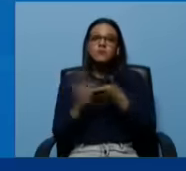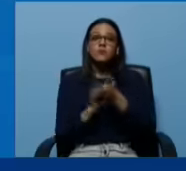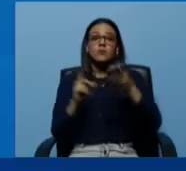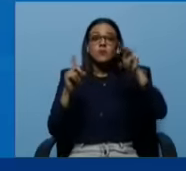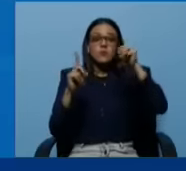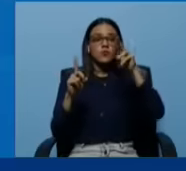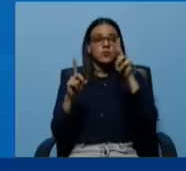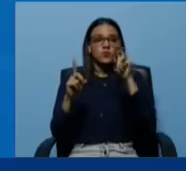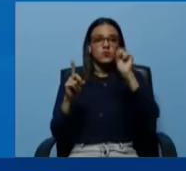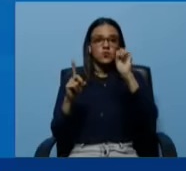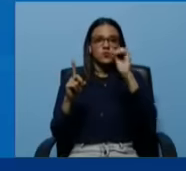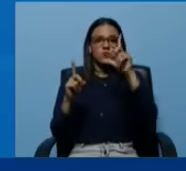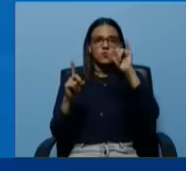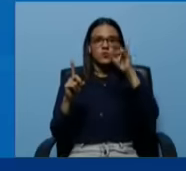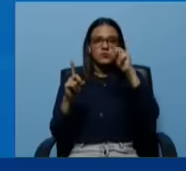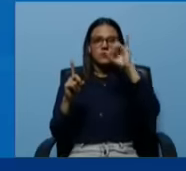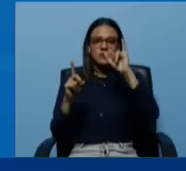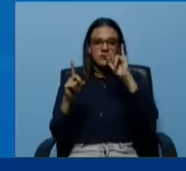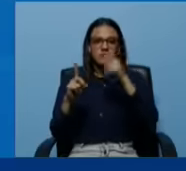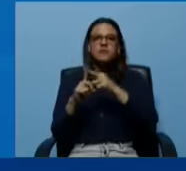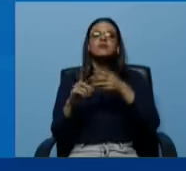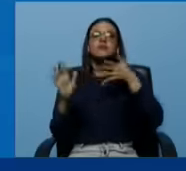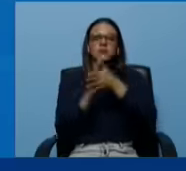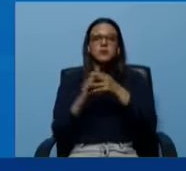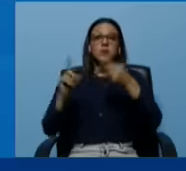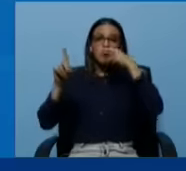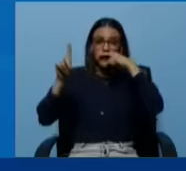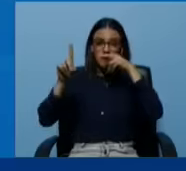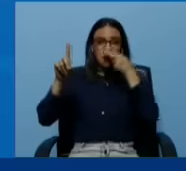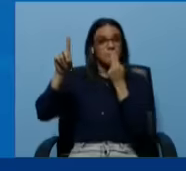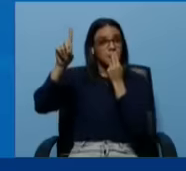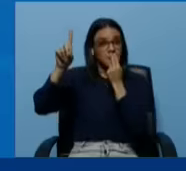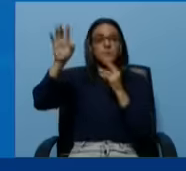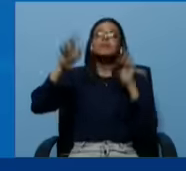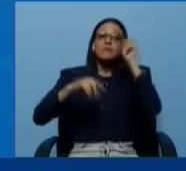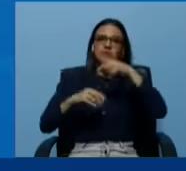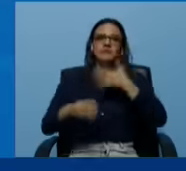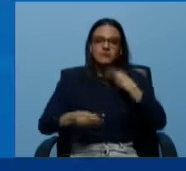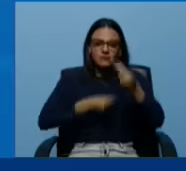mussolinismo, del nazismo, del franquismo, del fascismo,